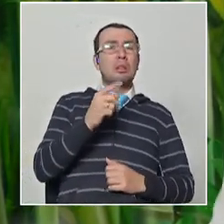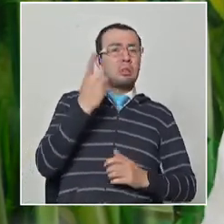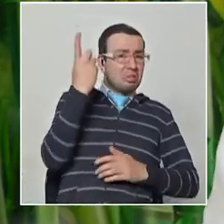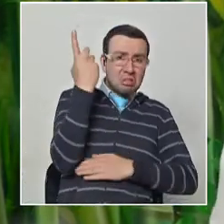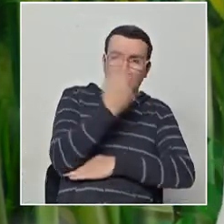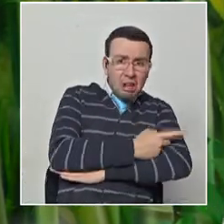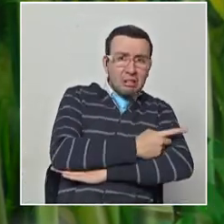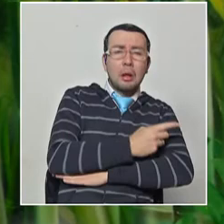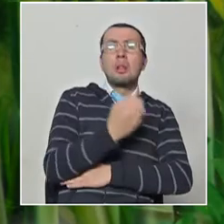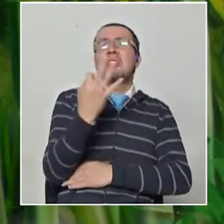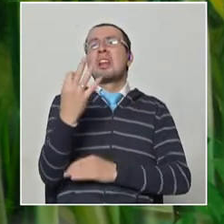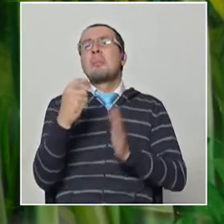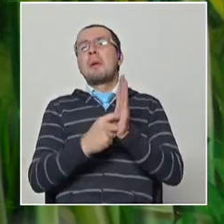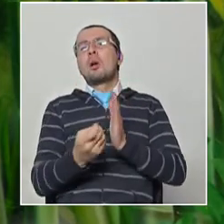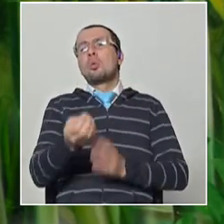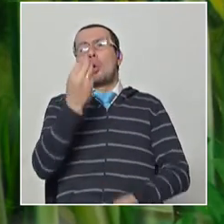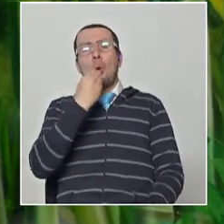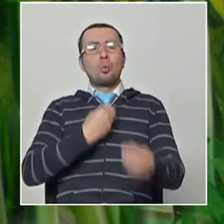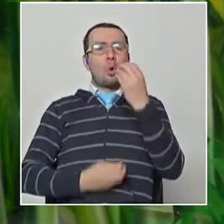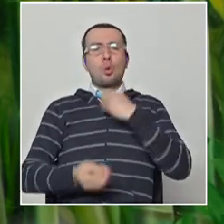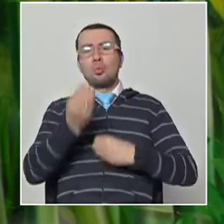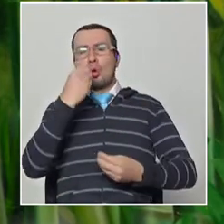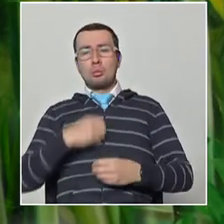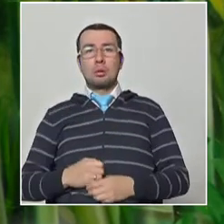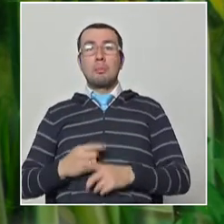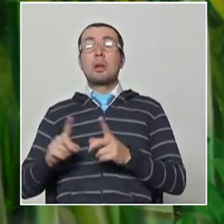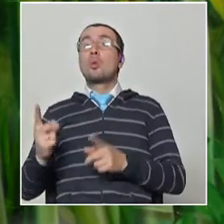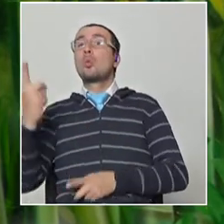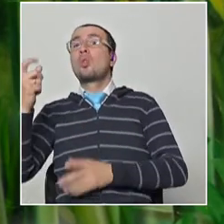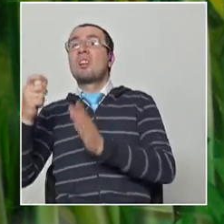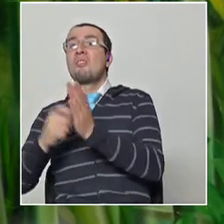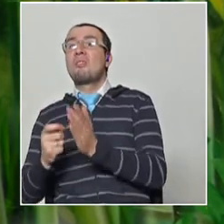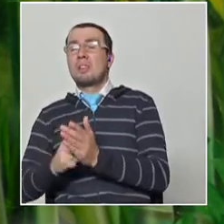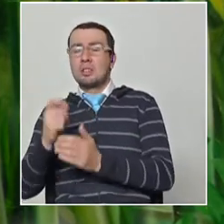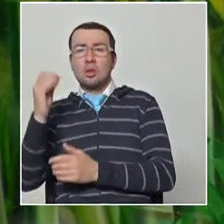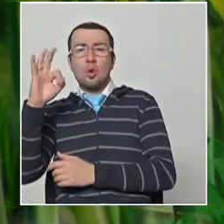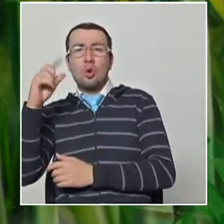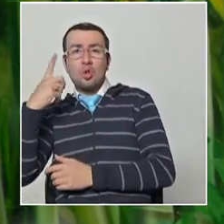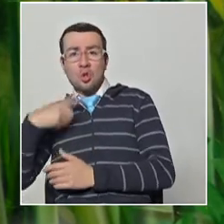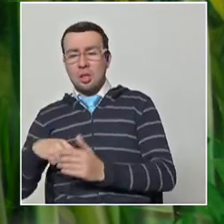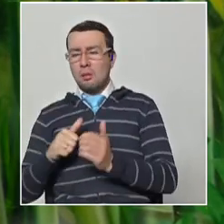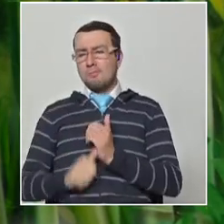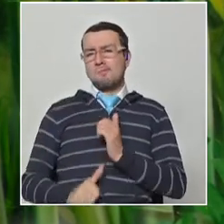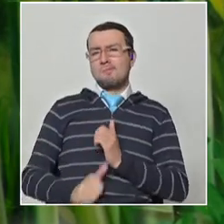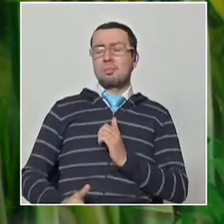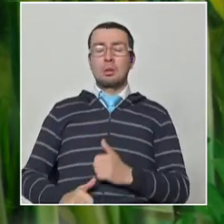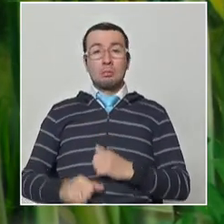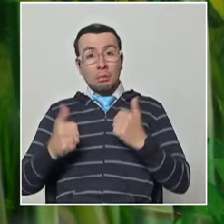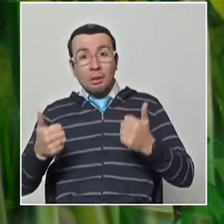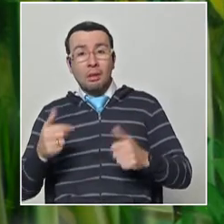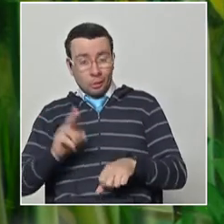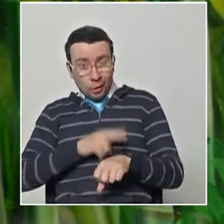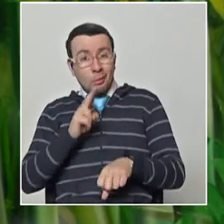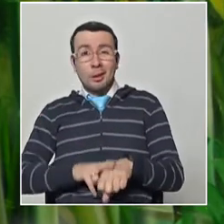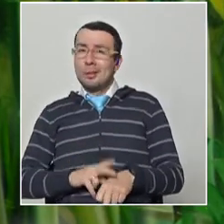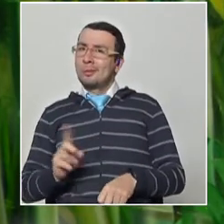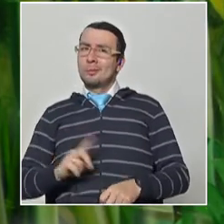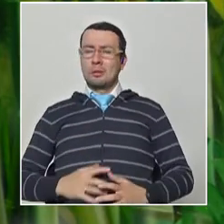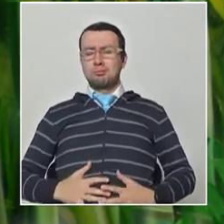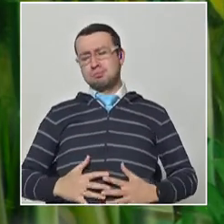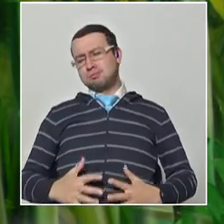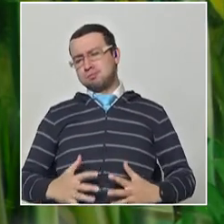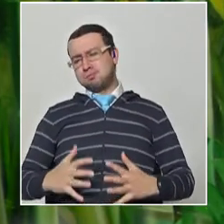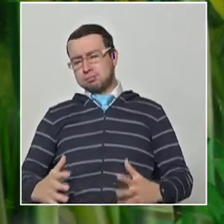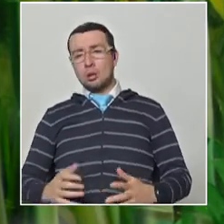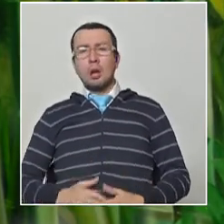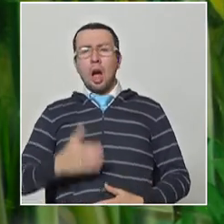normal del cuerpo una vez que ocho días ya no es normal entonces empiezan los procesos inflamatorios y la inflamación duele dolor